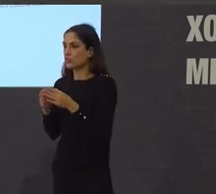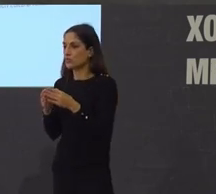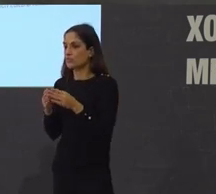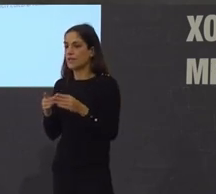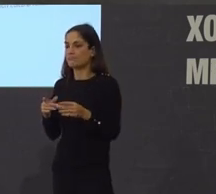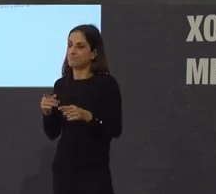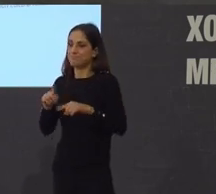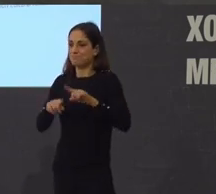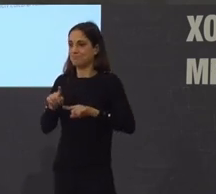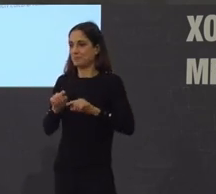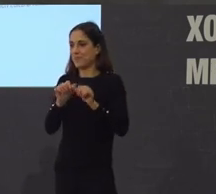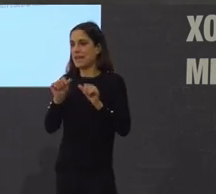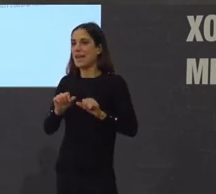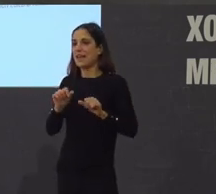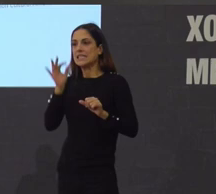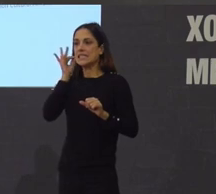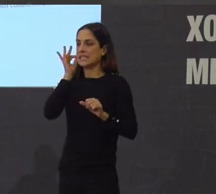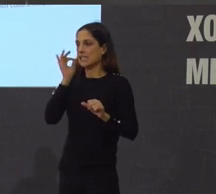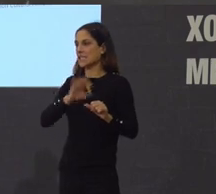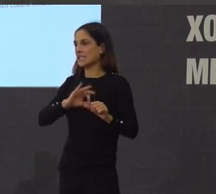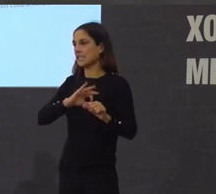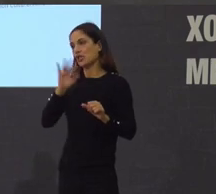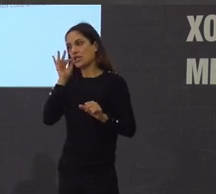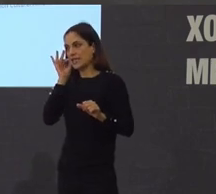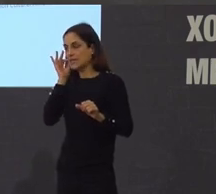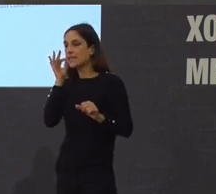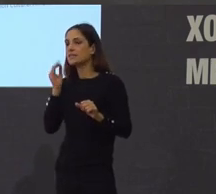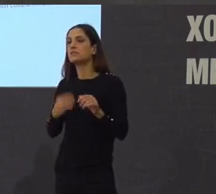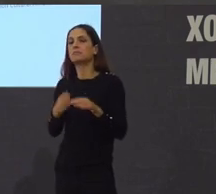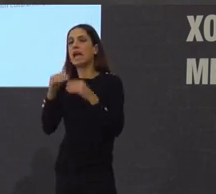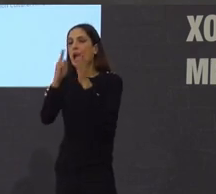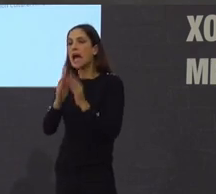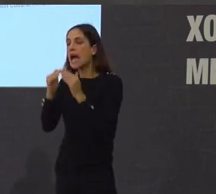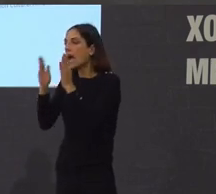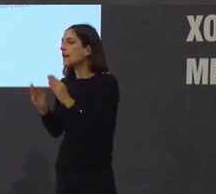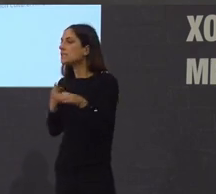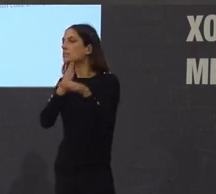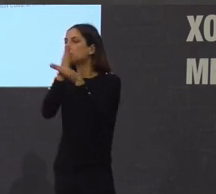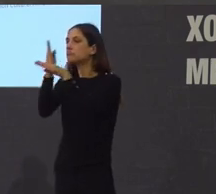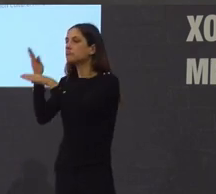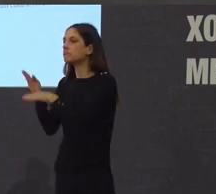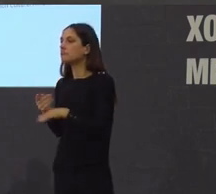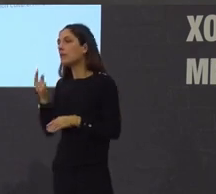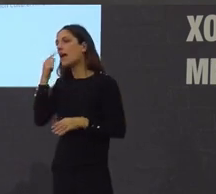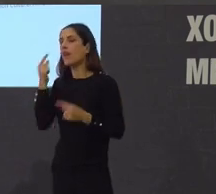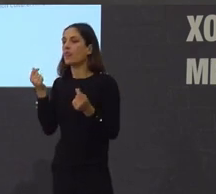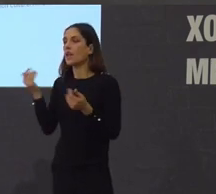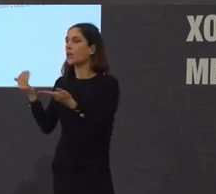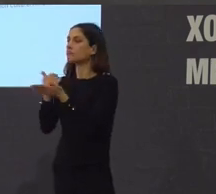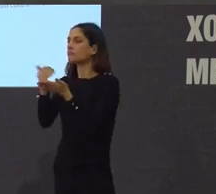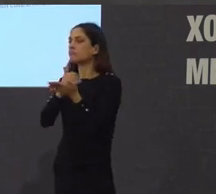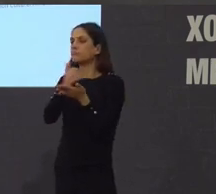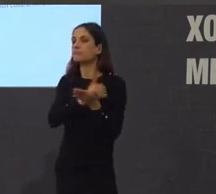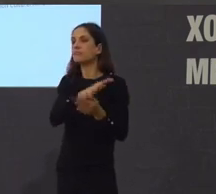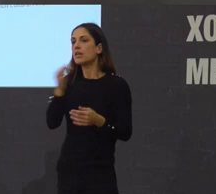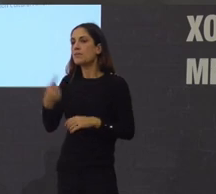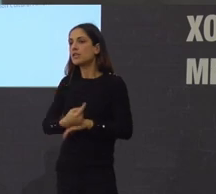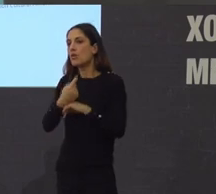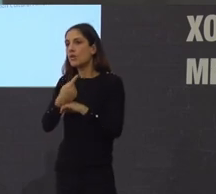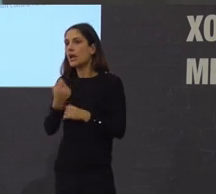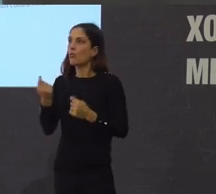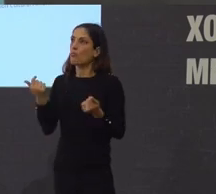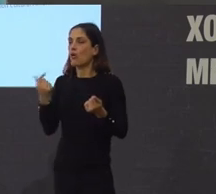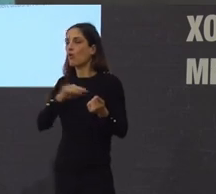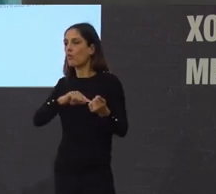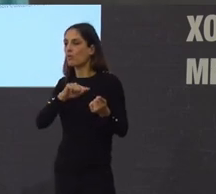decían que irían por las casas a recaudar dinero y que tenían a obriga moral entre comillas pero está así obliga a moral